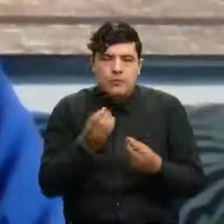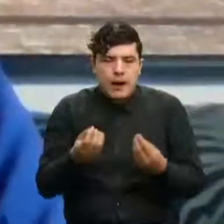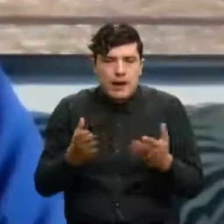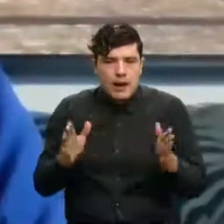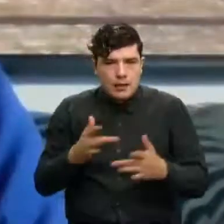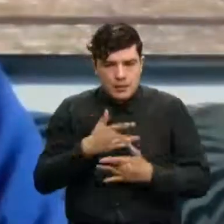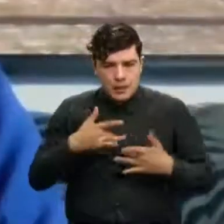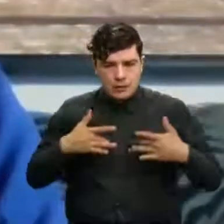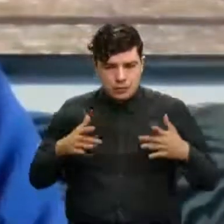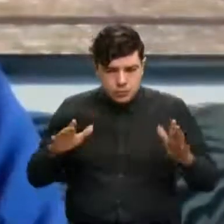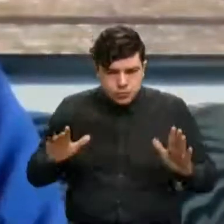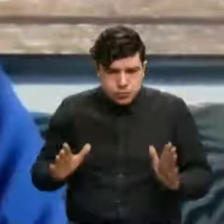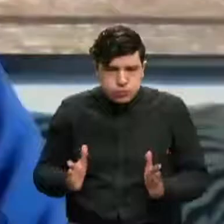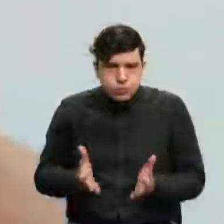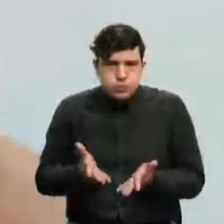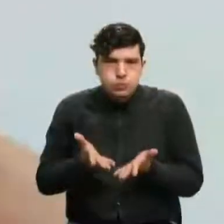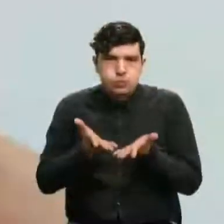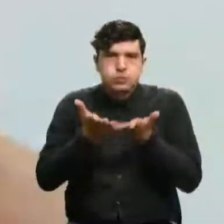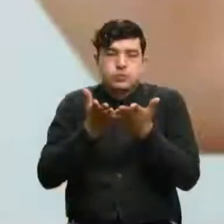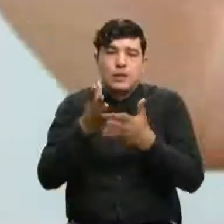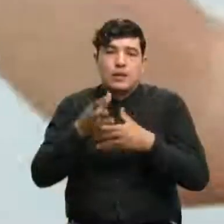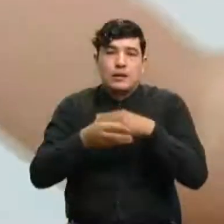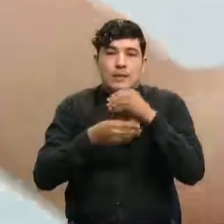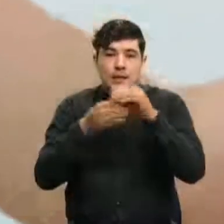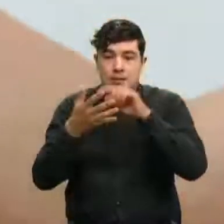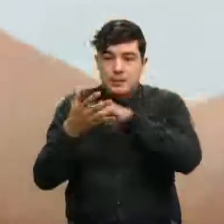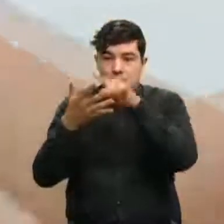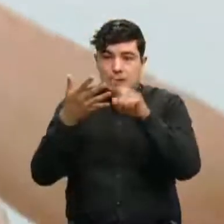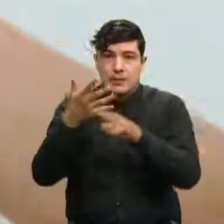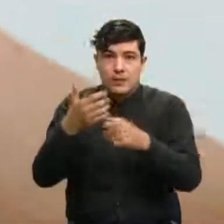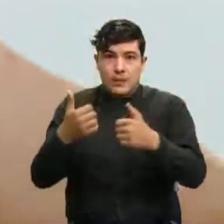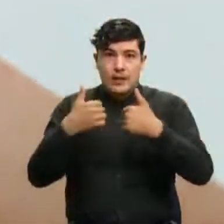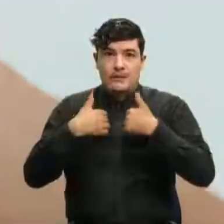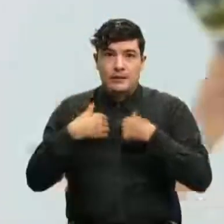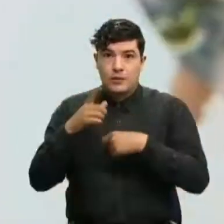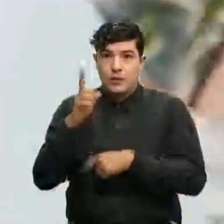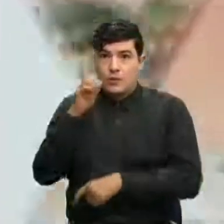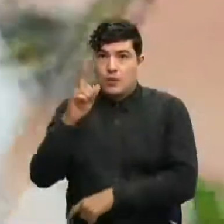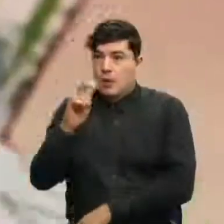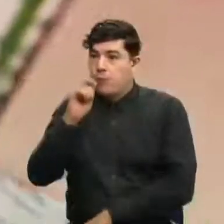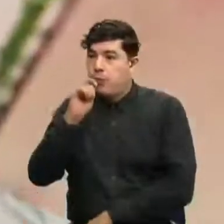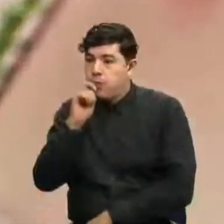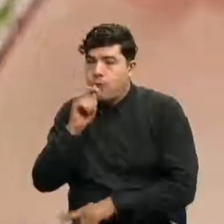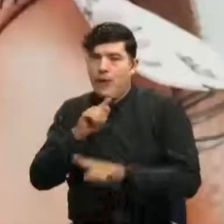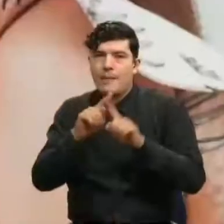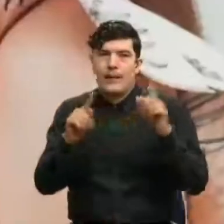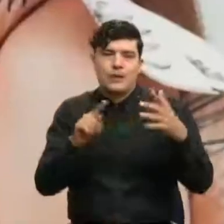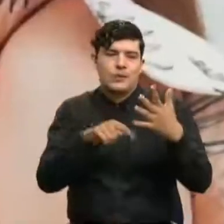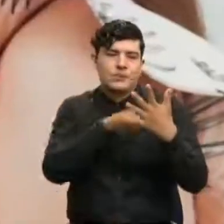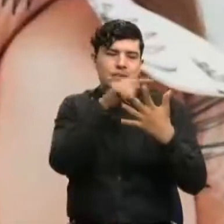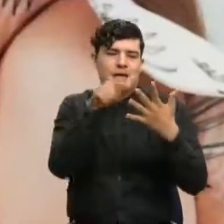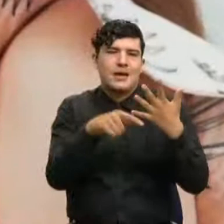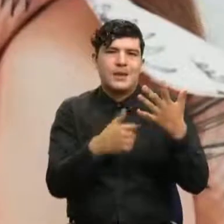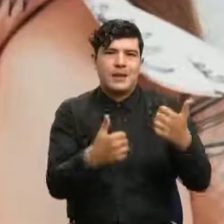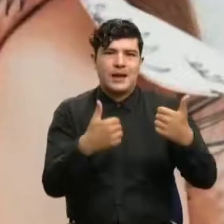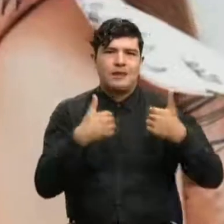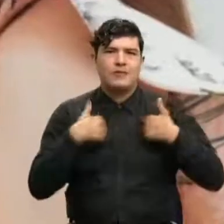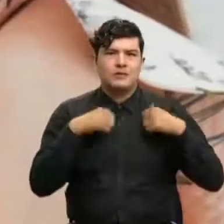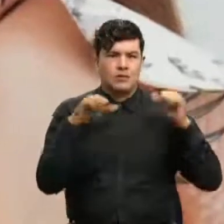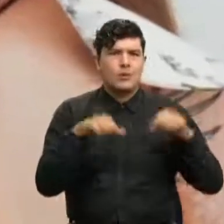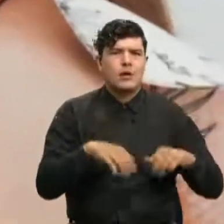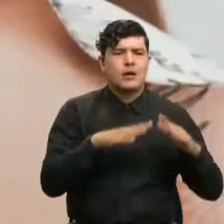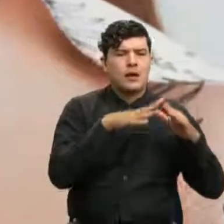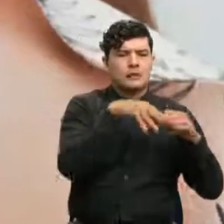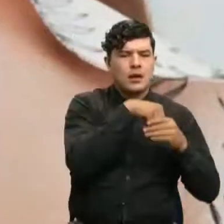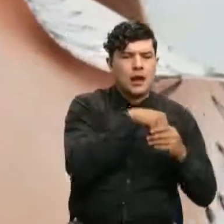tiene como ventaja que tiene 5 efectos, siendo un solo dispositivo y permite ser utilizado tanto en domicilio como